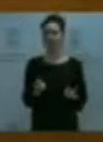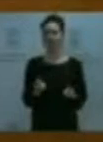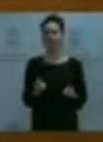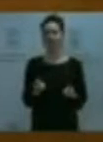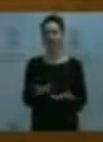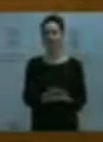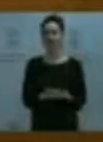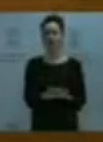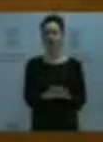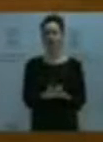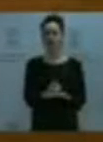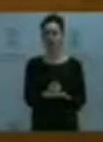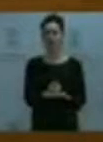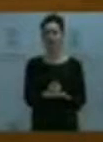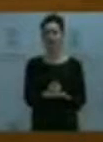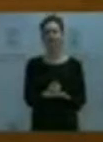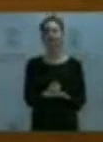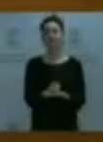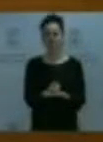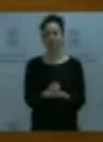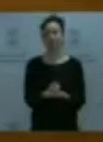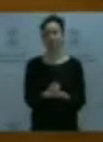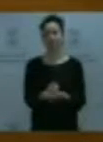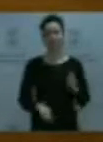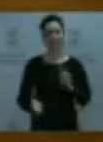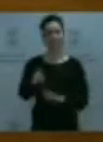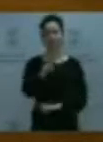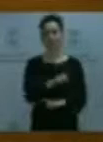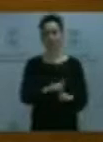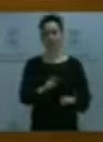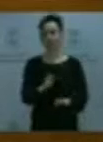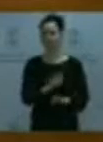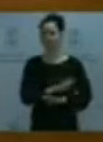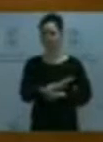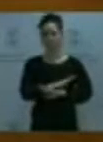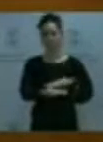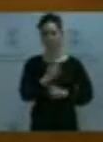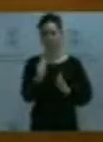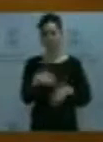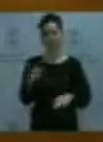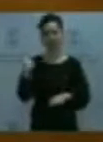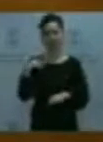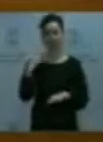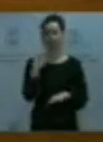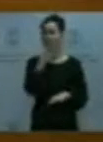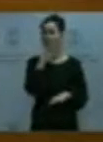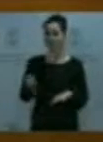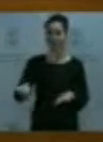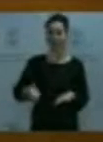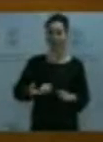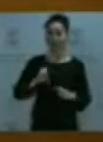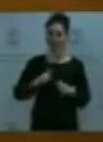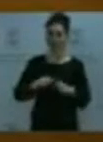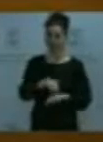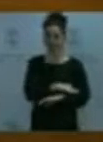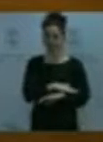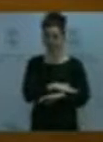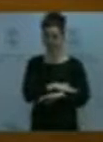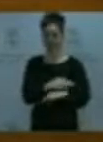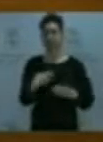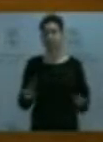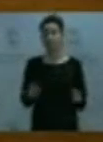los pufos del arecismo. Es lo que tienen que hacer con ese dinero, y los asturianos estaremos años